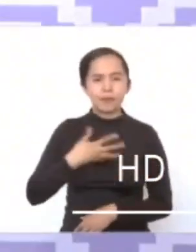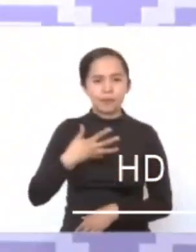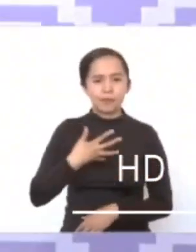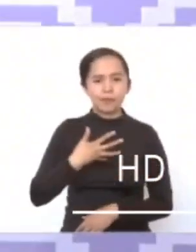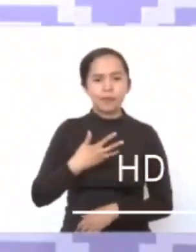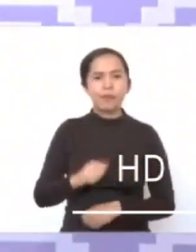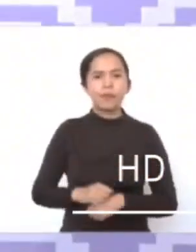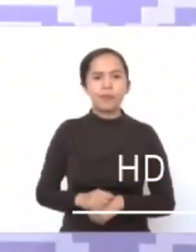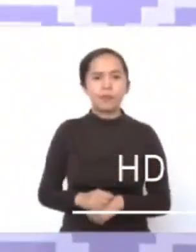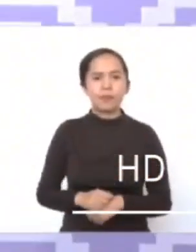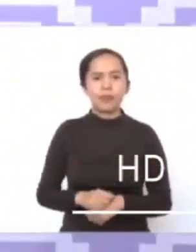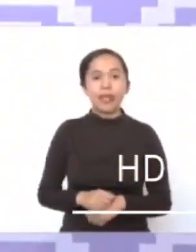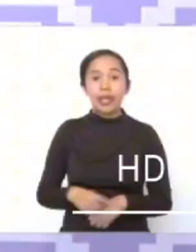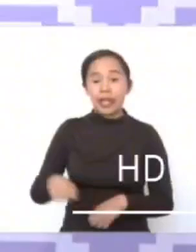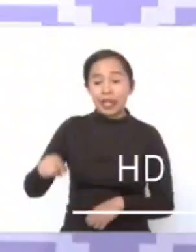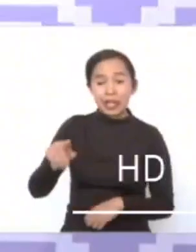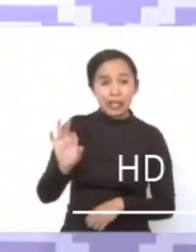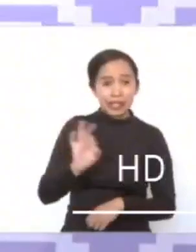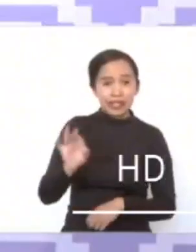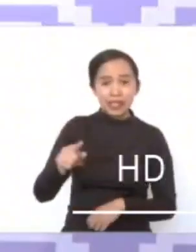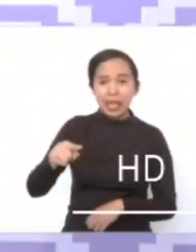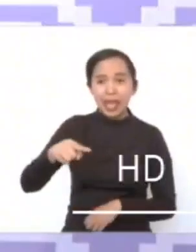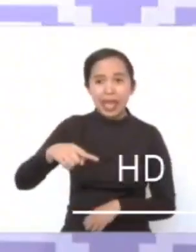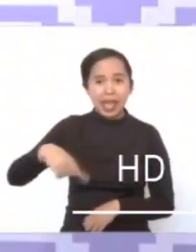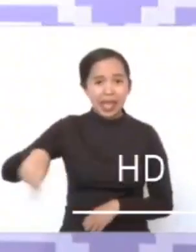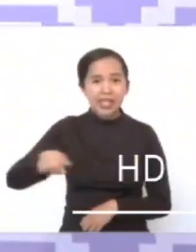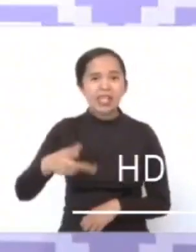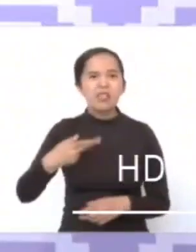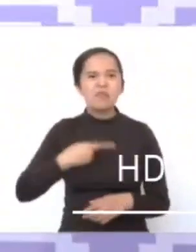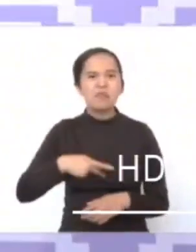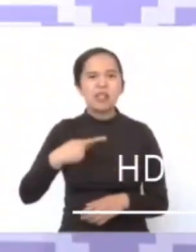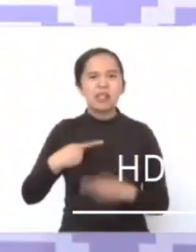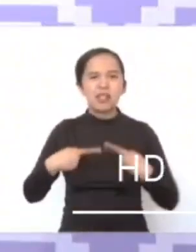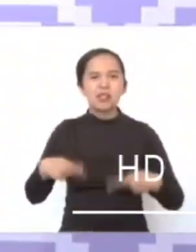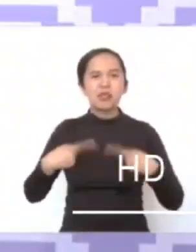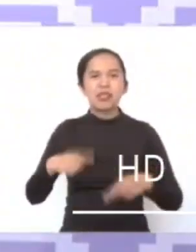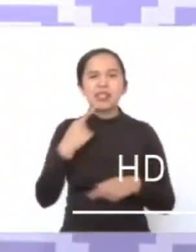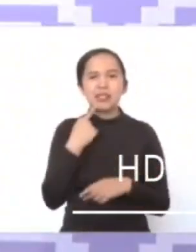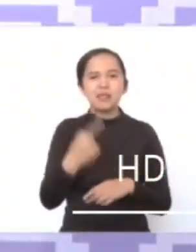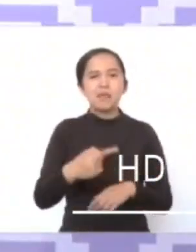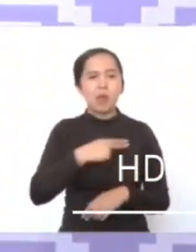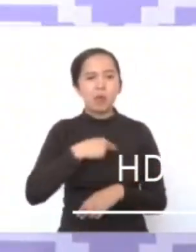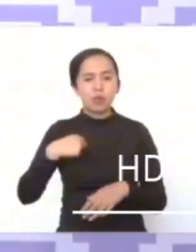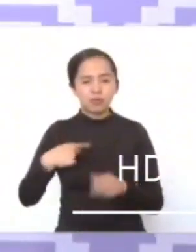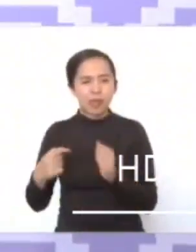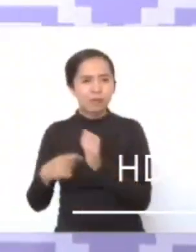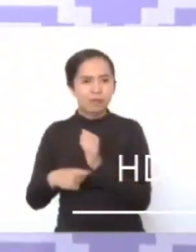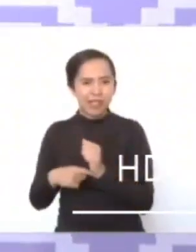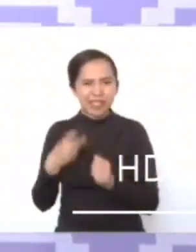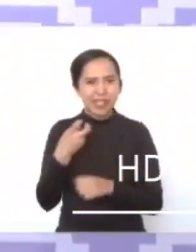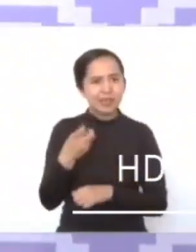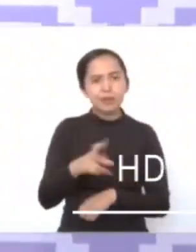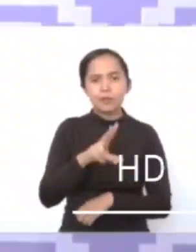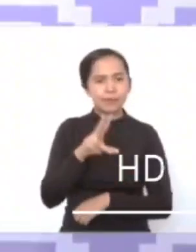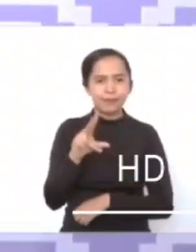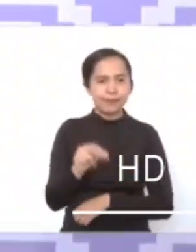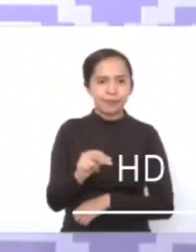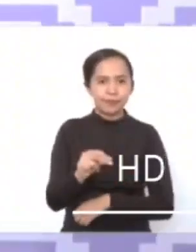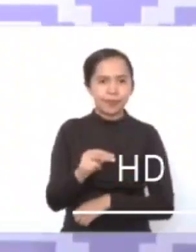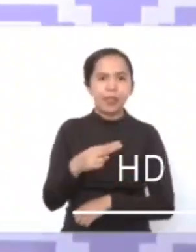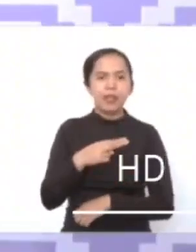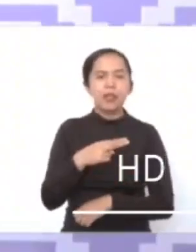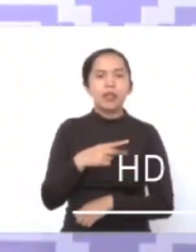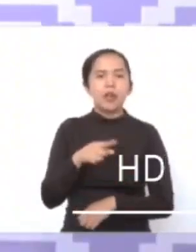fundamento aseguran que ocultamos su feminicidio, prueben con evidencia su dicho, no con